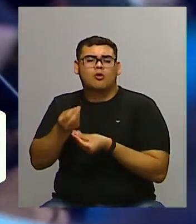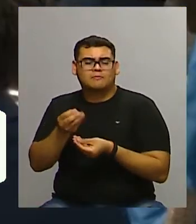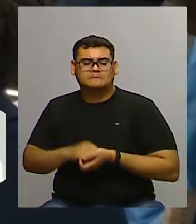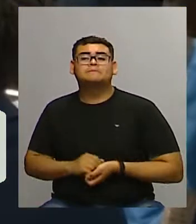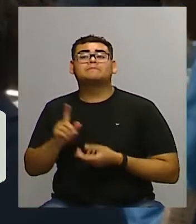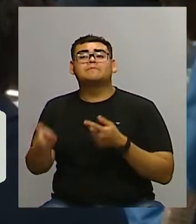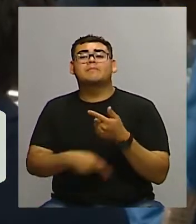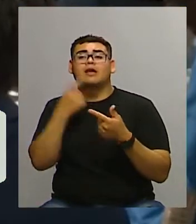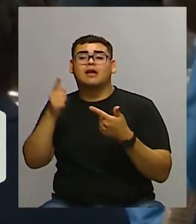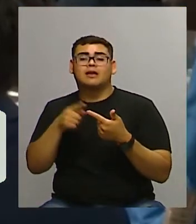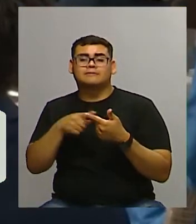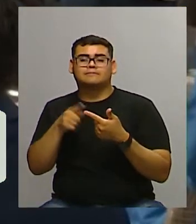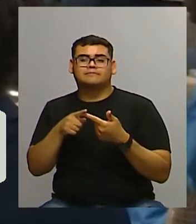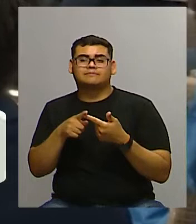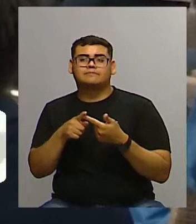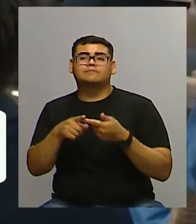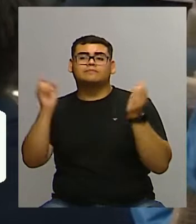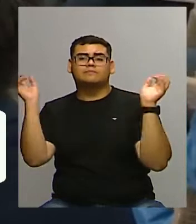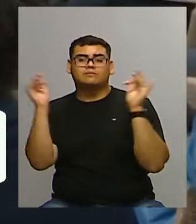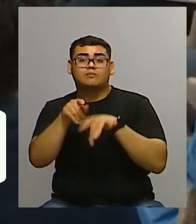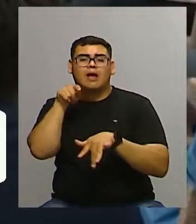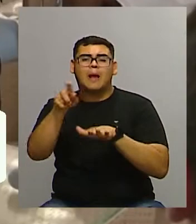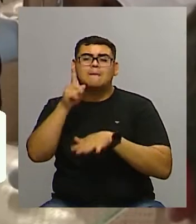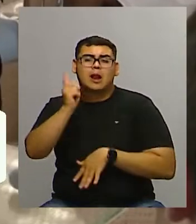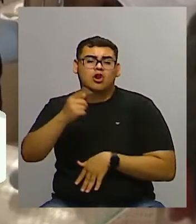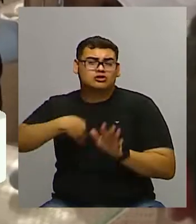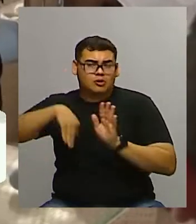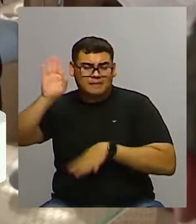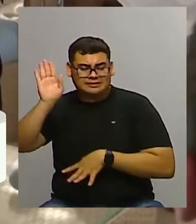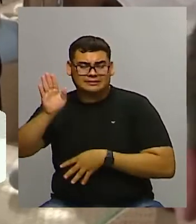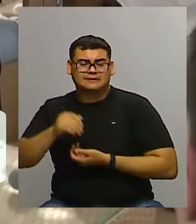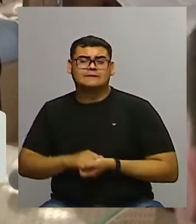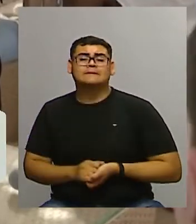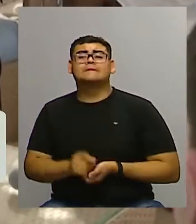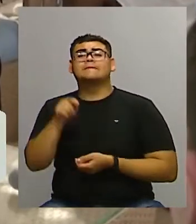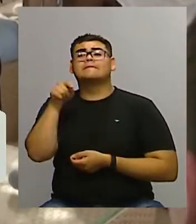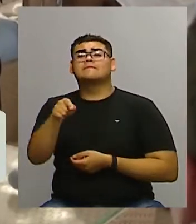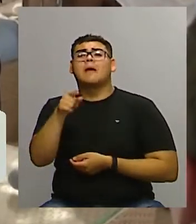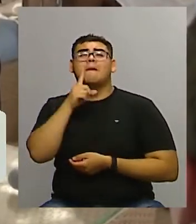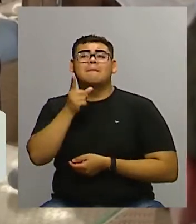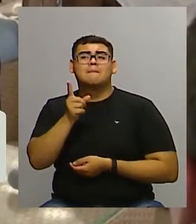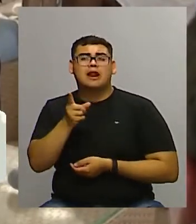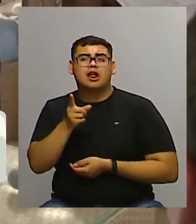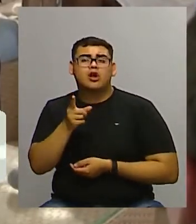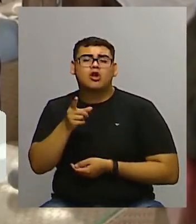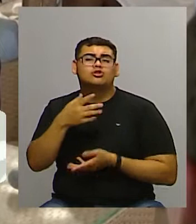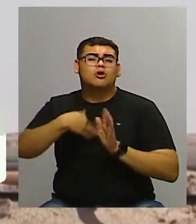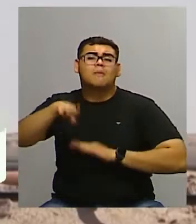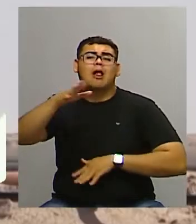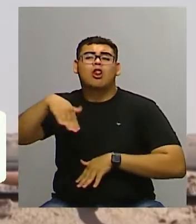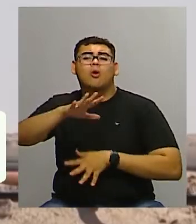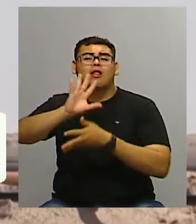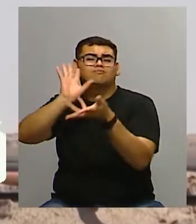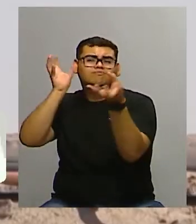focos de la vulnerabilidad se agrupan en regiones de riesgo. Ahí hablamos de lugares donde hay mayor riesgo a partir del cambio